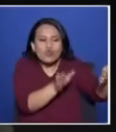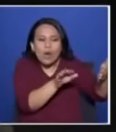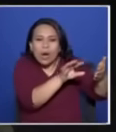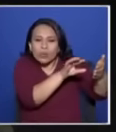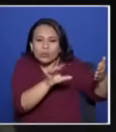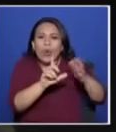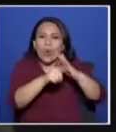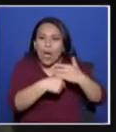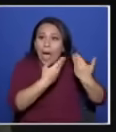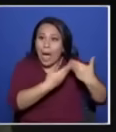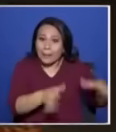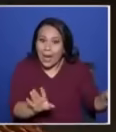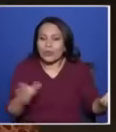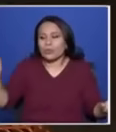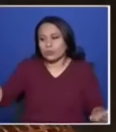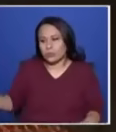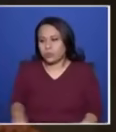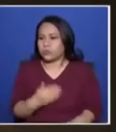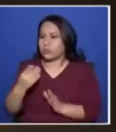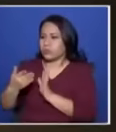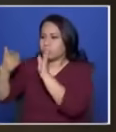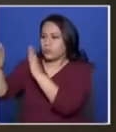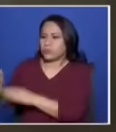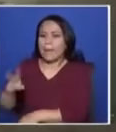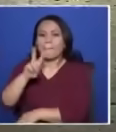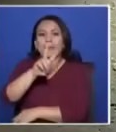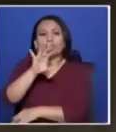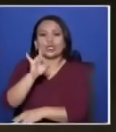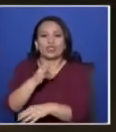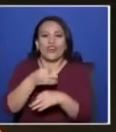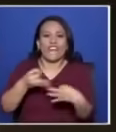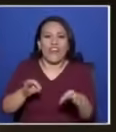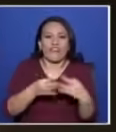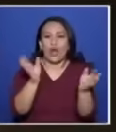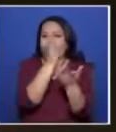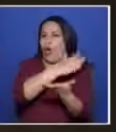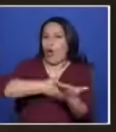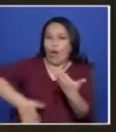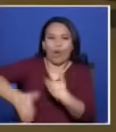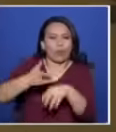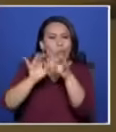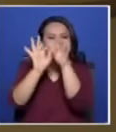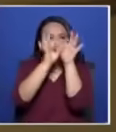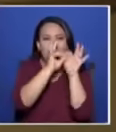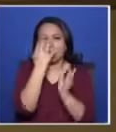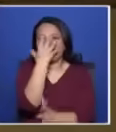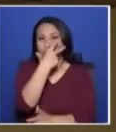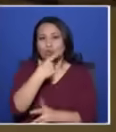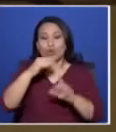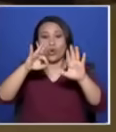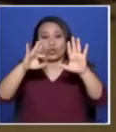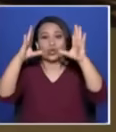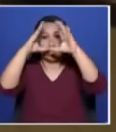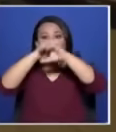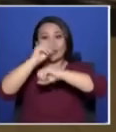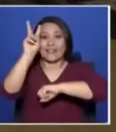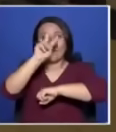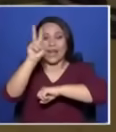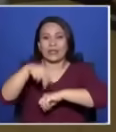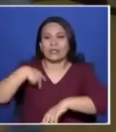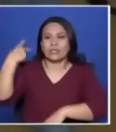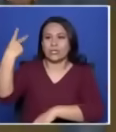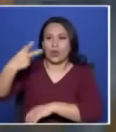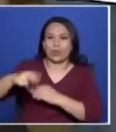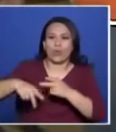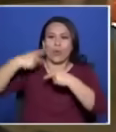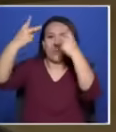norte-sur hasta el próximo 28 de febrero. Y además el viernes a las 8 de la noche se va a intervenir el segundo puente a la